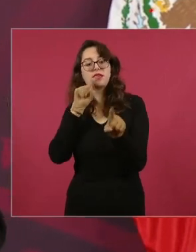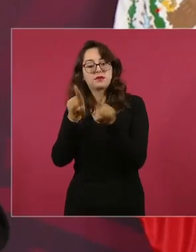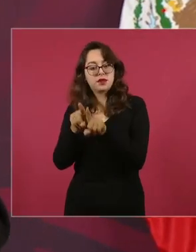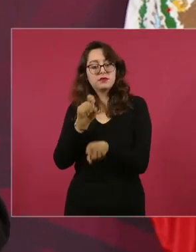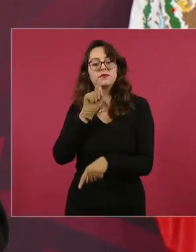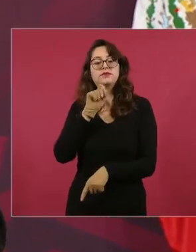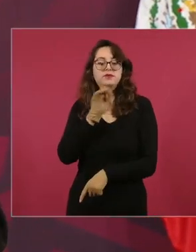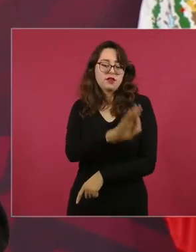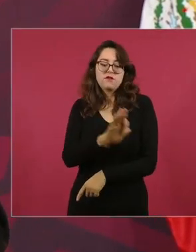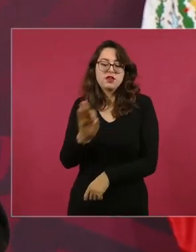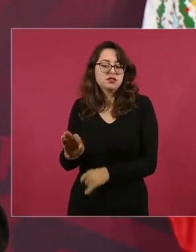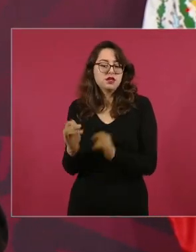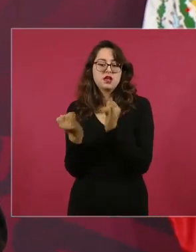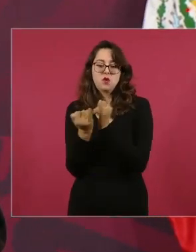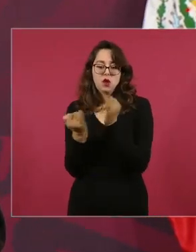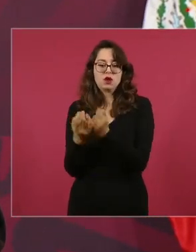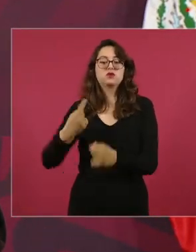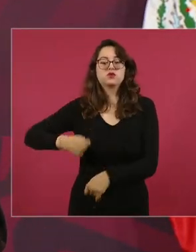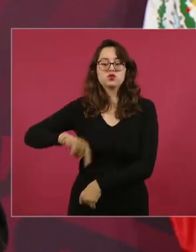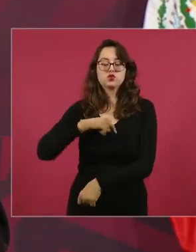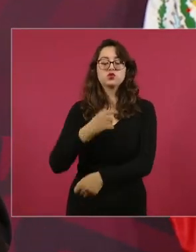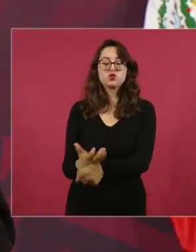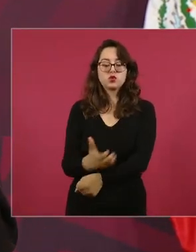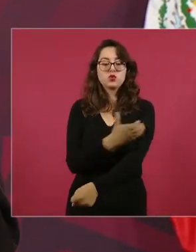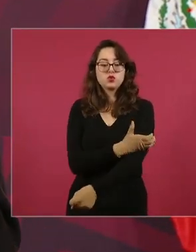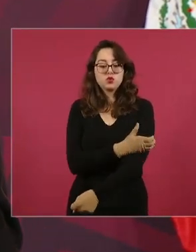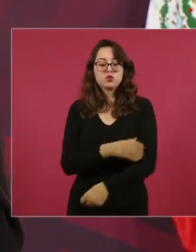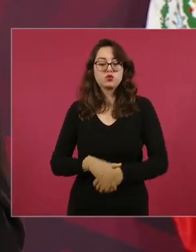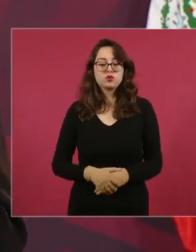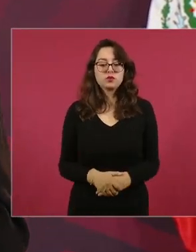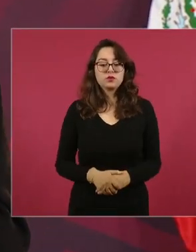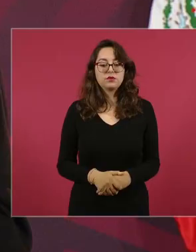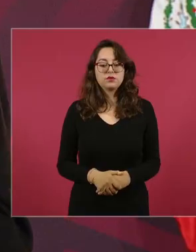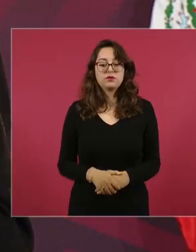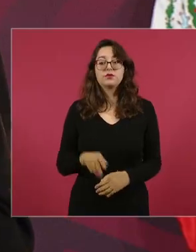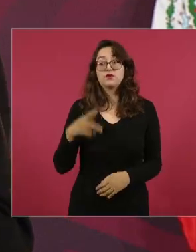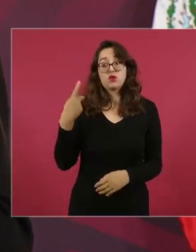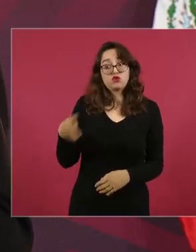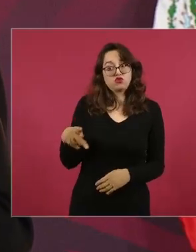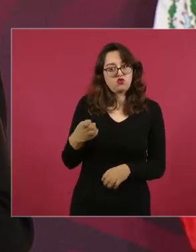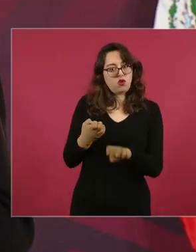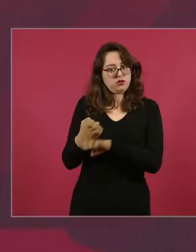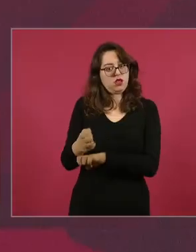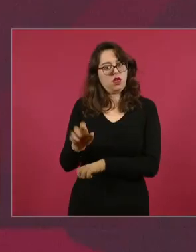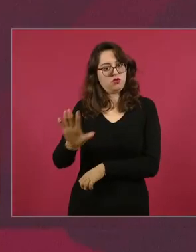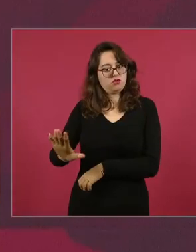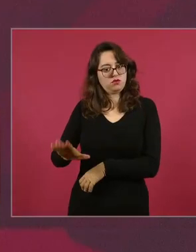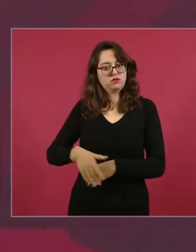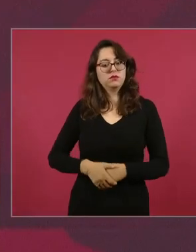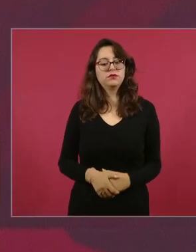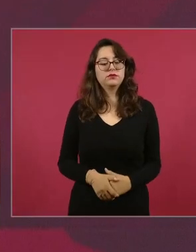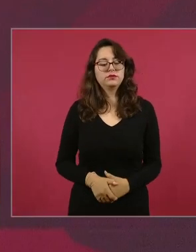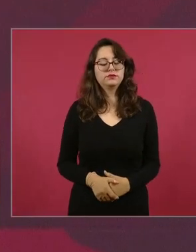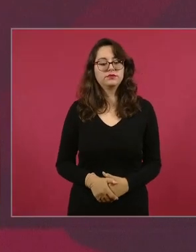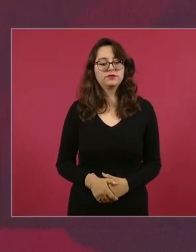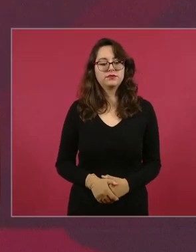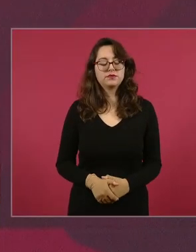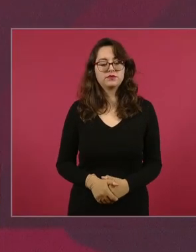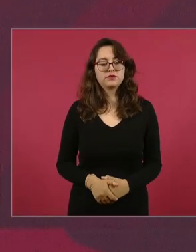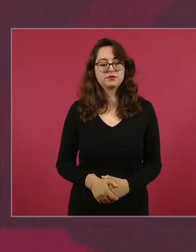el gobernador y lo vamos a acompañar. Pero eso es una obra del gobierno del estado.